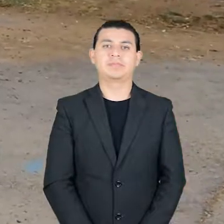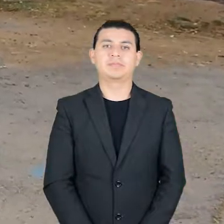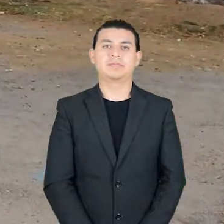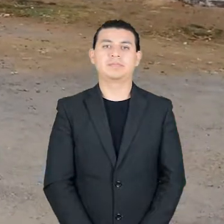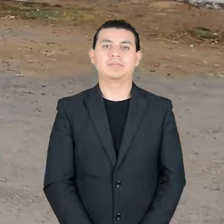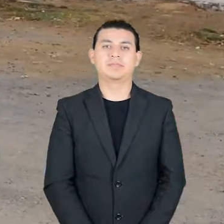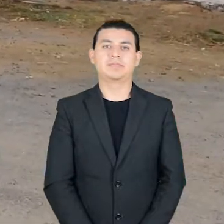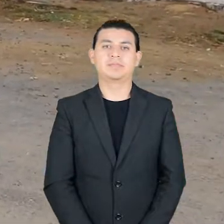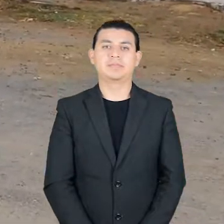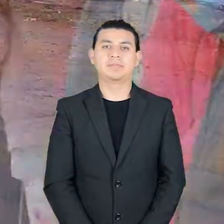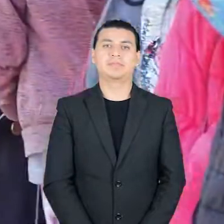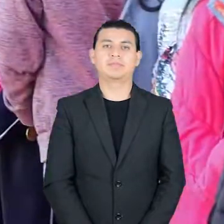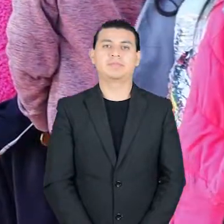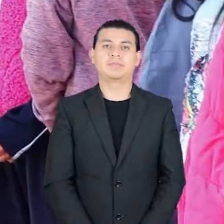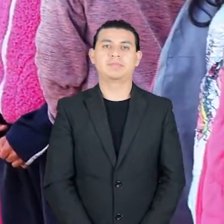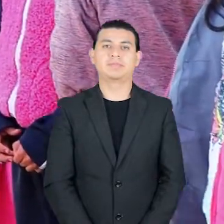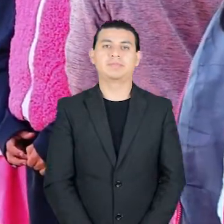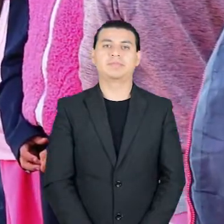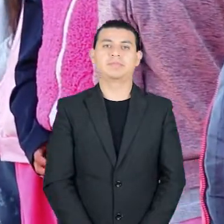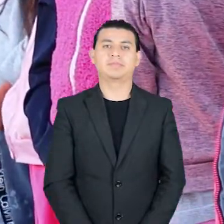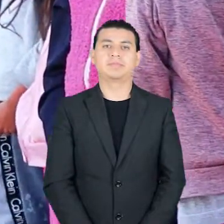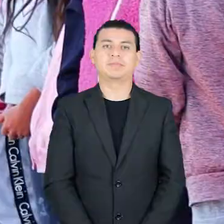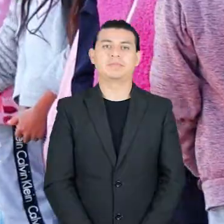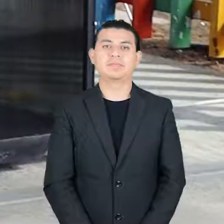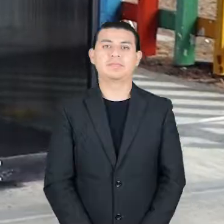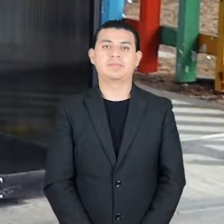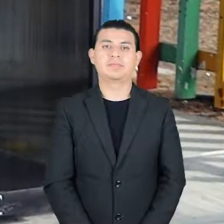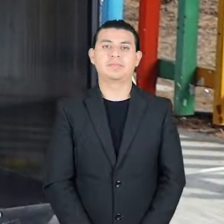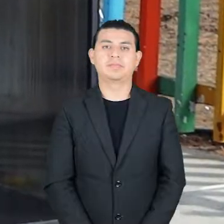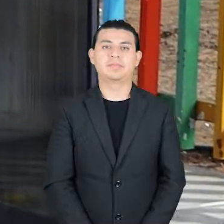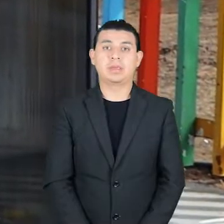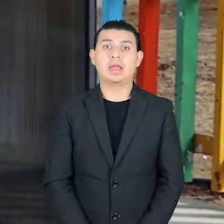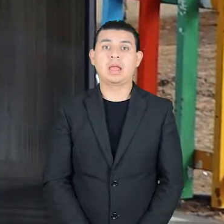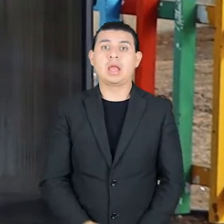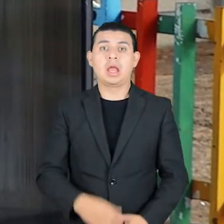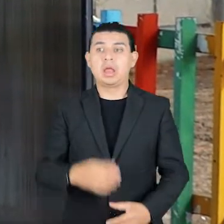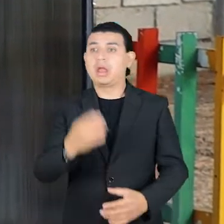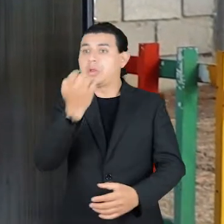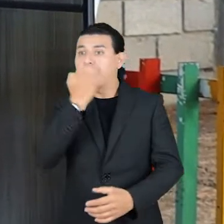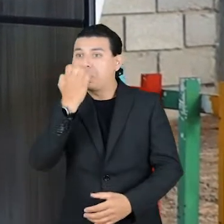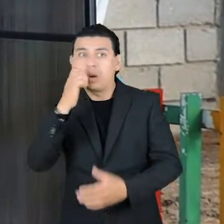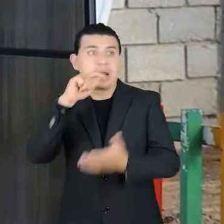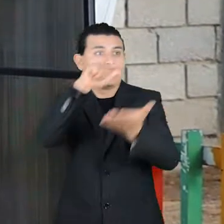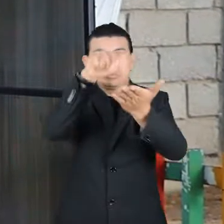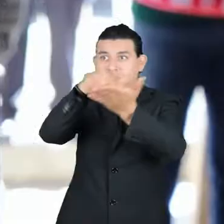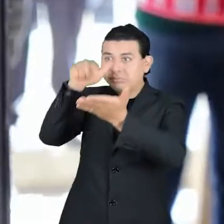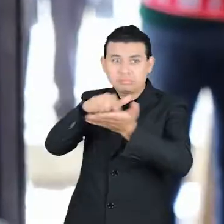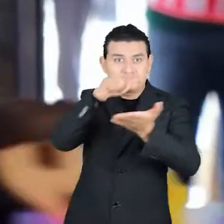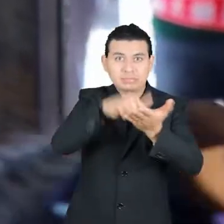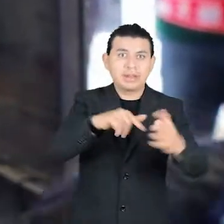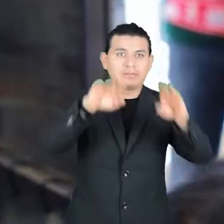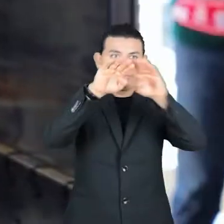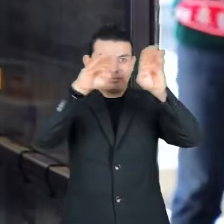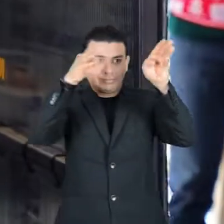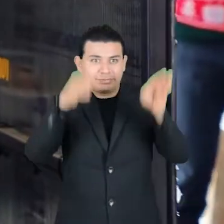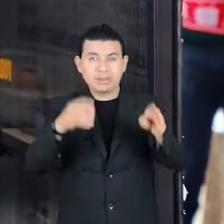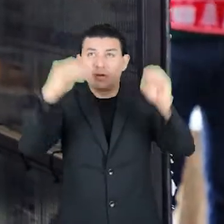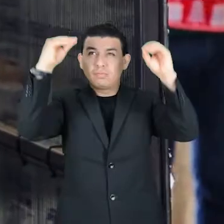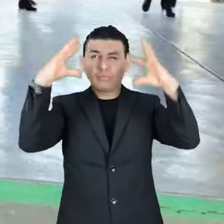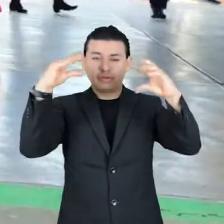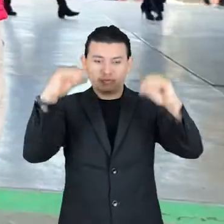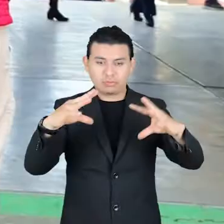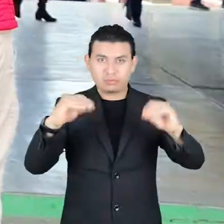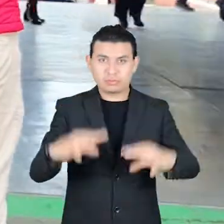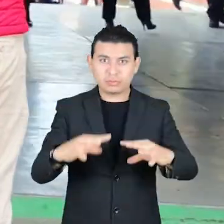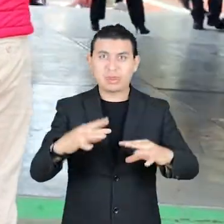médicas avanzadas instalamos cabinas sanitizantes en múltiples escuelas para que las instituciones cuenten con una medida